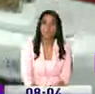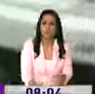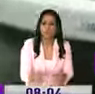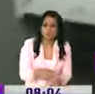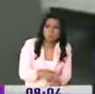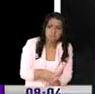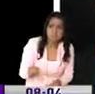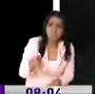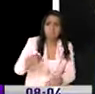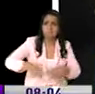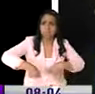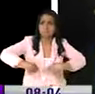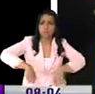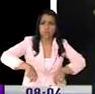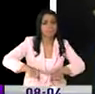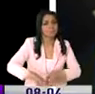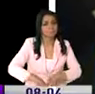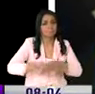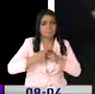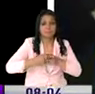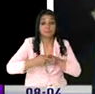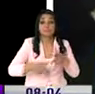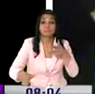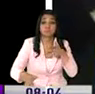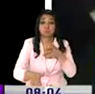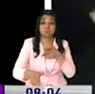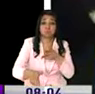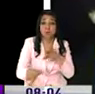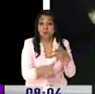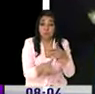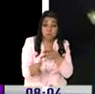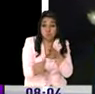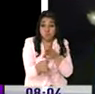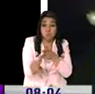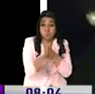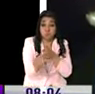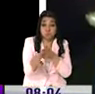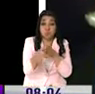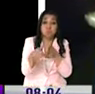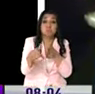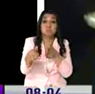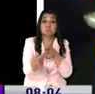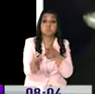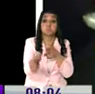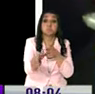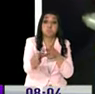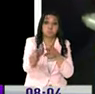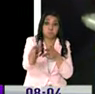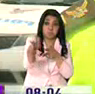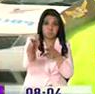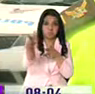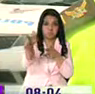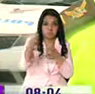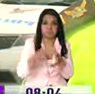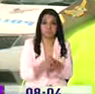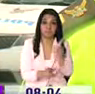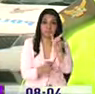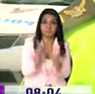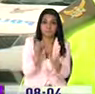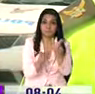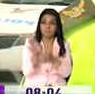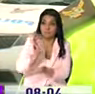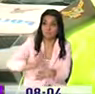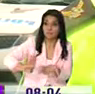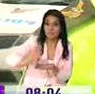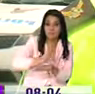pequeño automotor y empezó la persecución. Los sujetos lograron evadir a los uniformados por algunas cuadras. Moradores